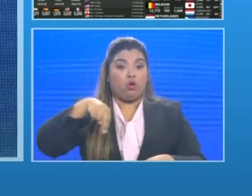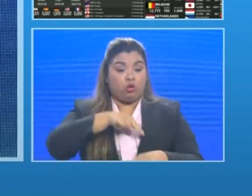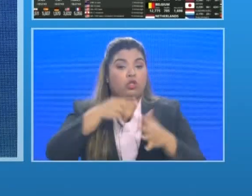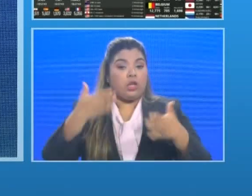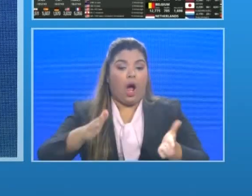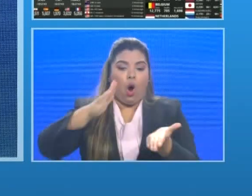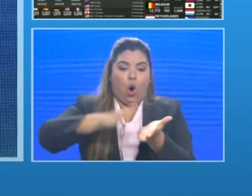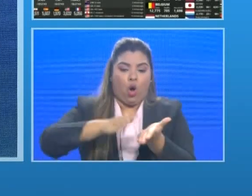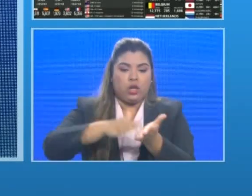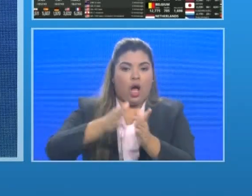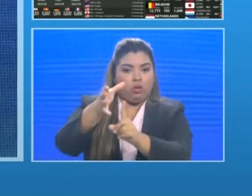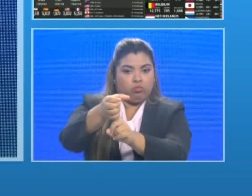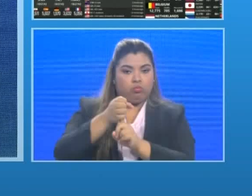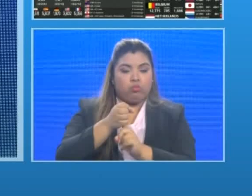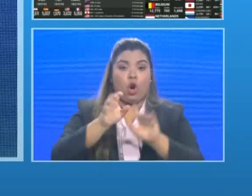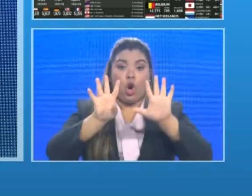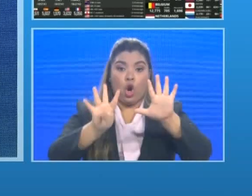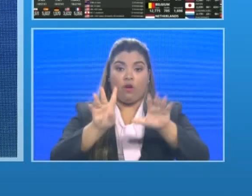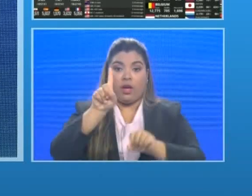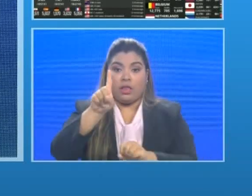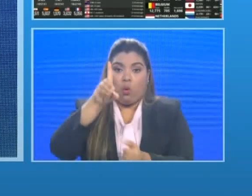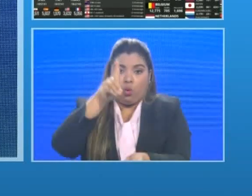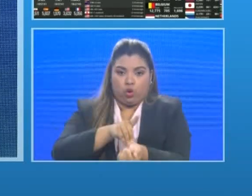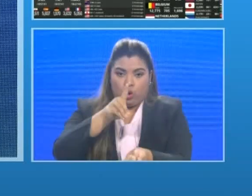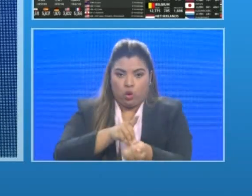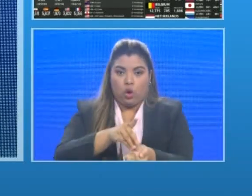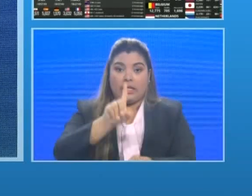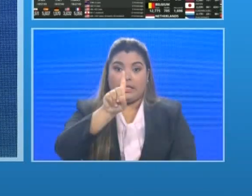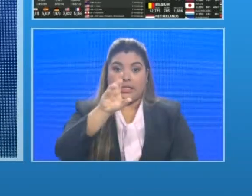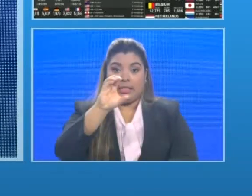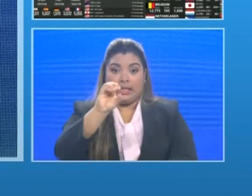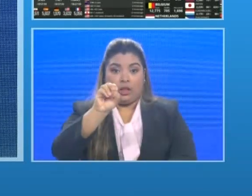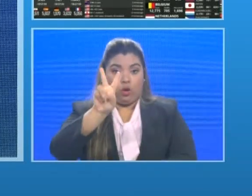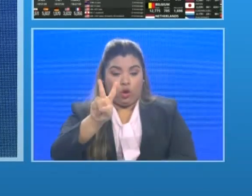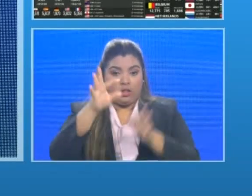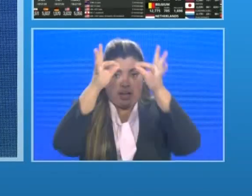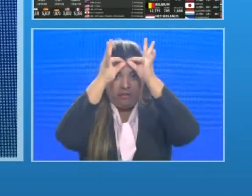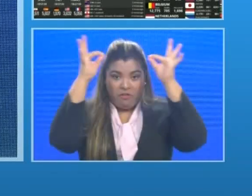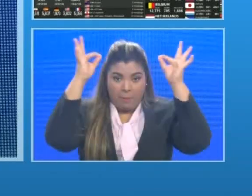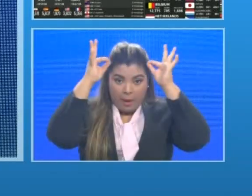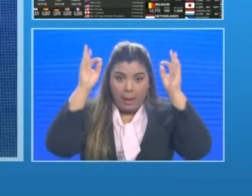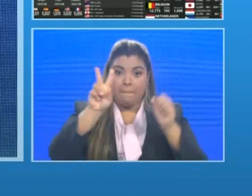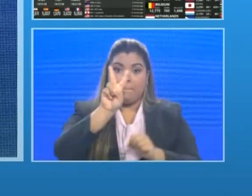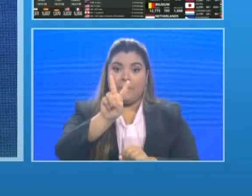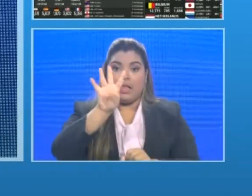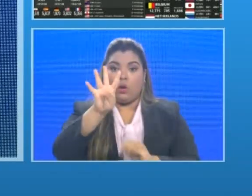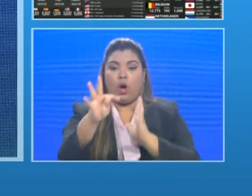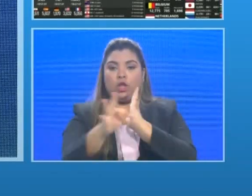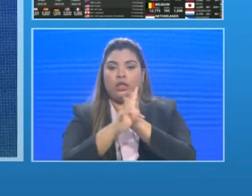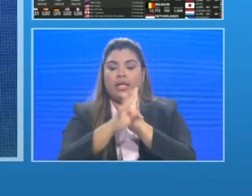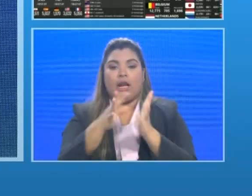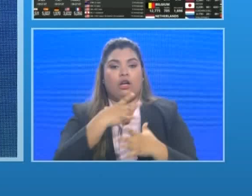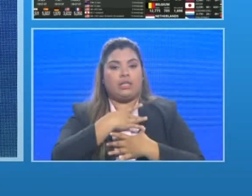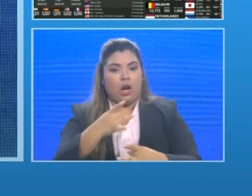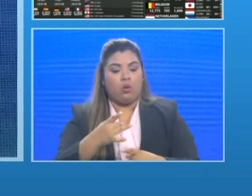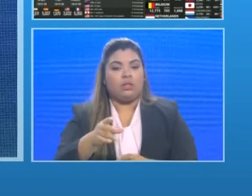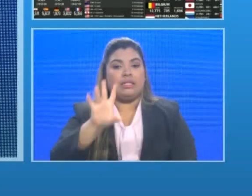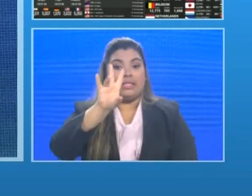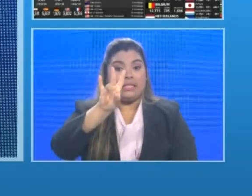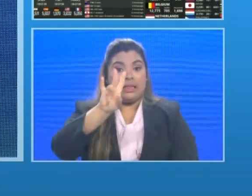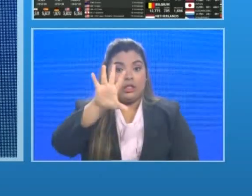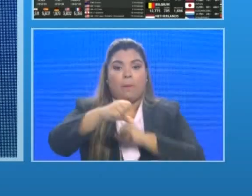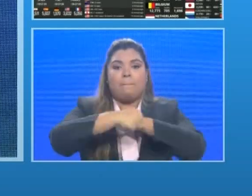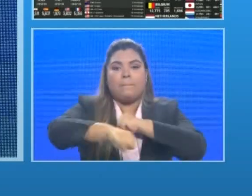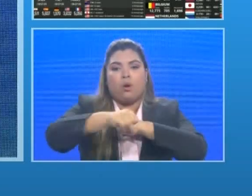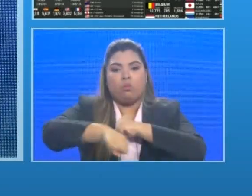médicos, 112 enfermeras, 24 técnicos de la salud y 75 promotores de salud. Y